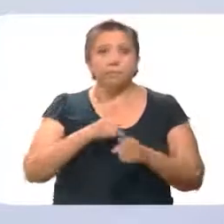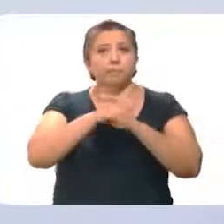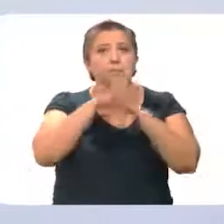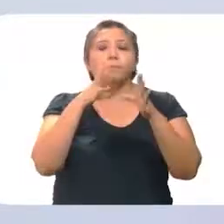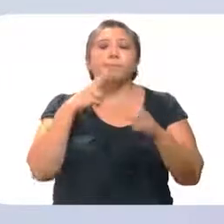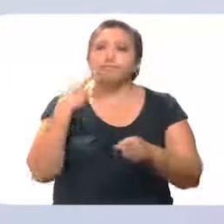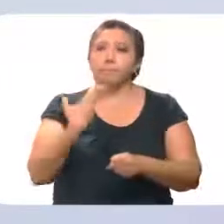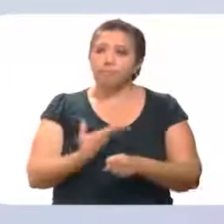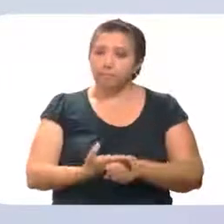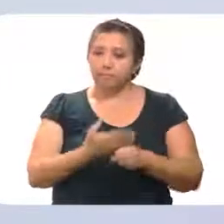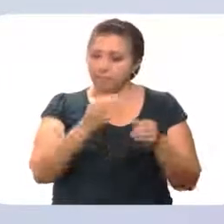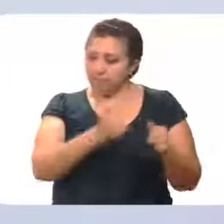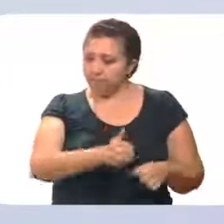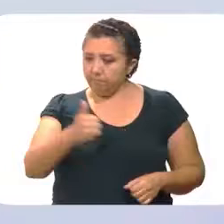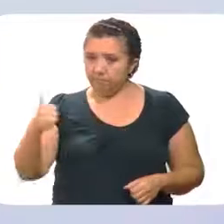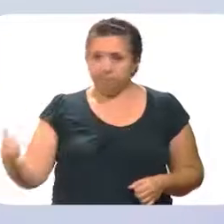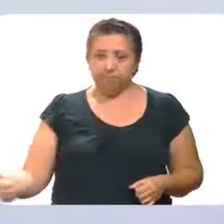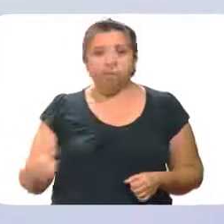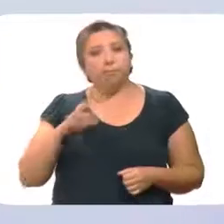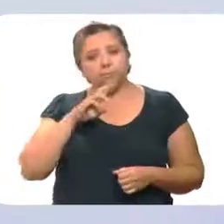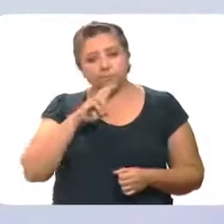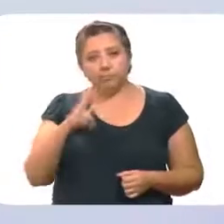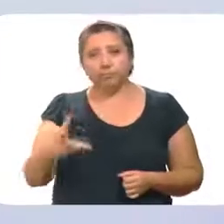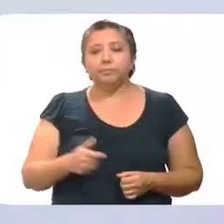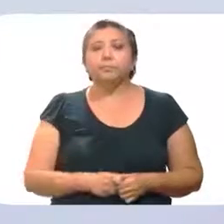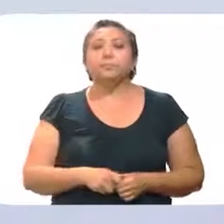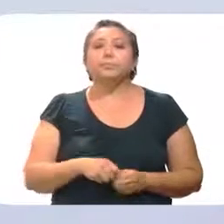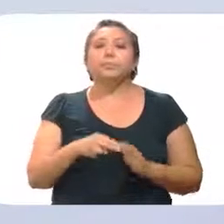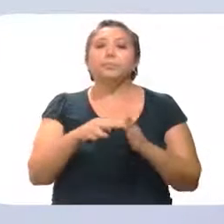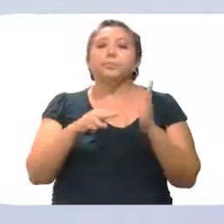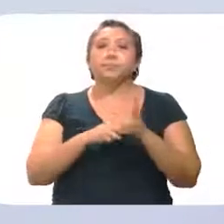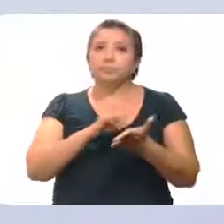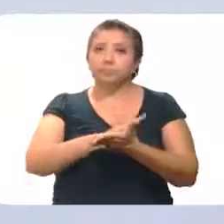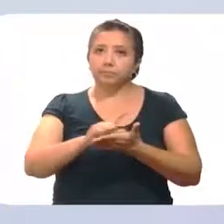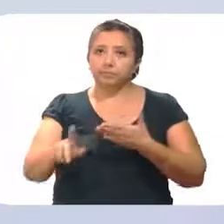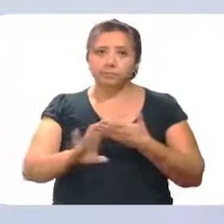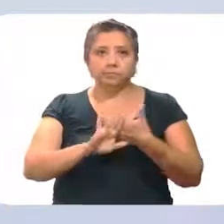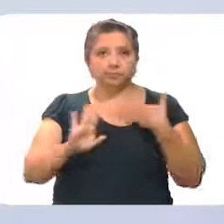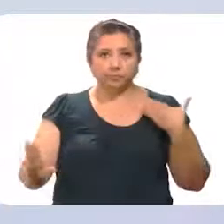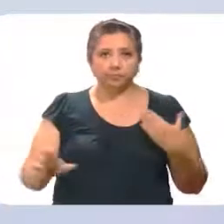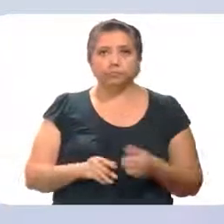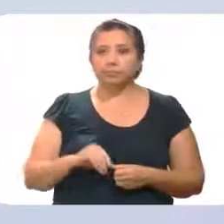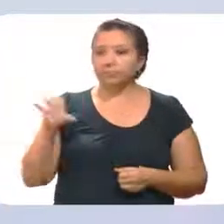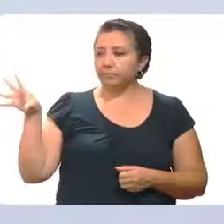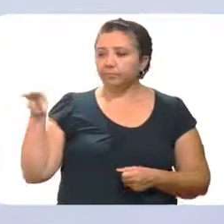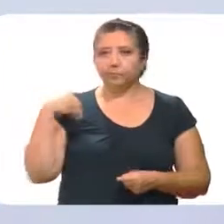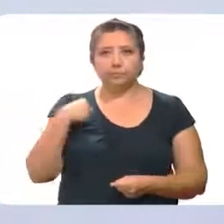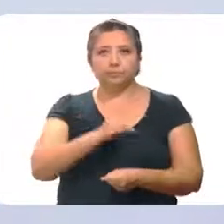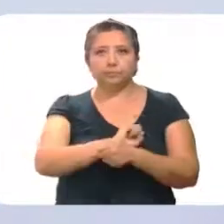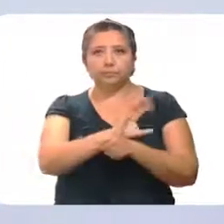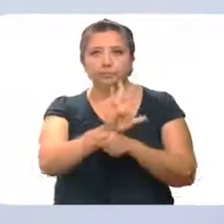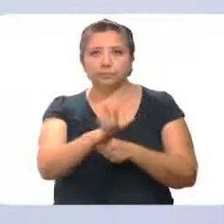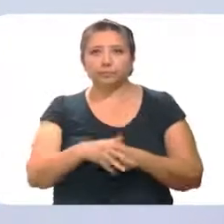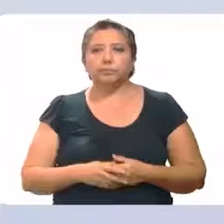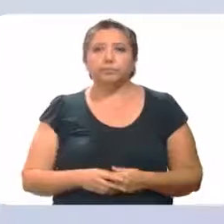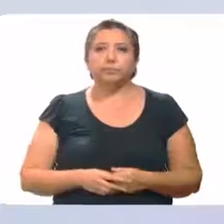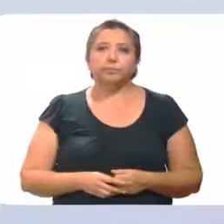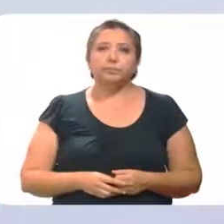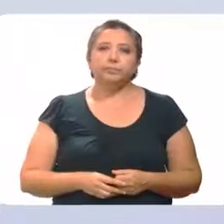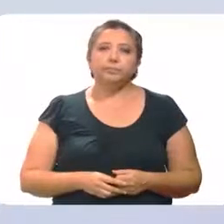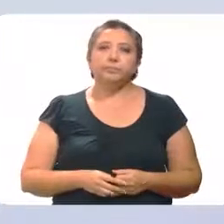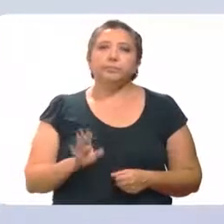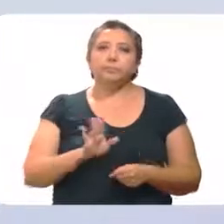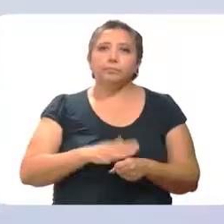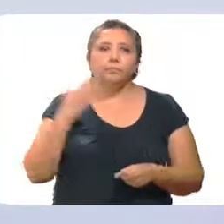la responsabilidad individual y el fortalecimiento de las medidas de higiene para prevenir la transmisión del coronavirus.